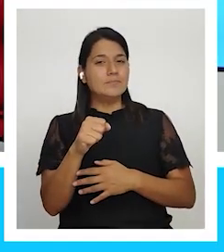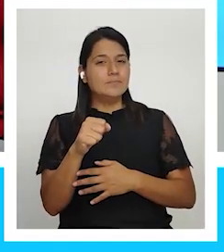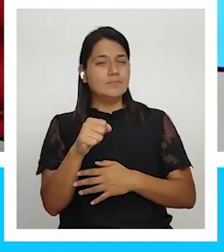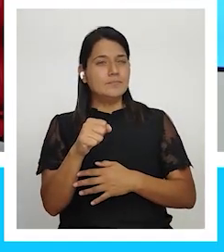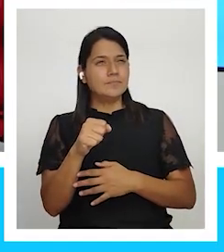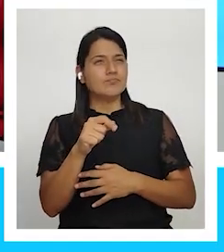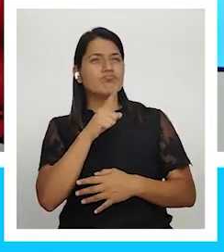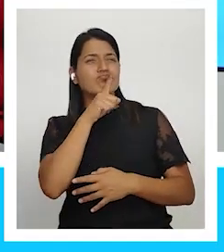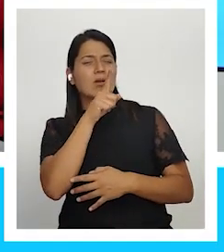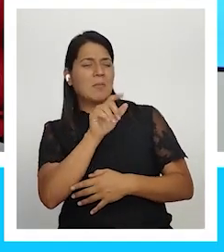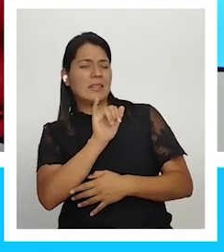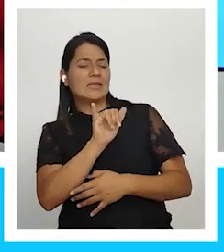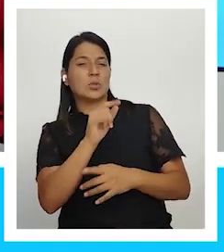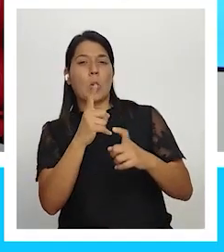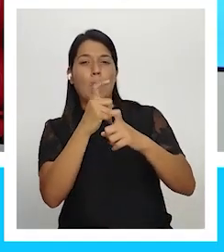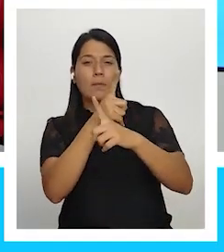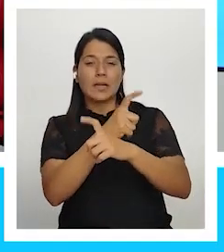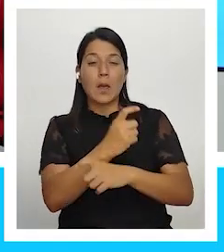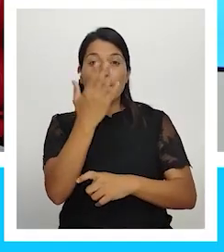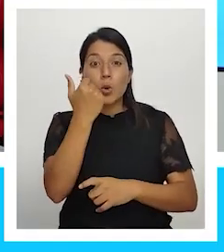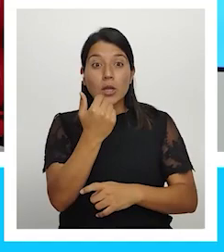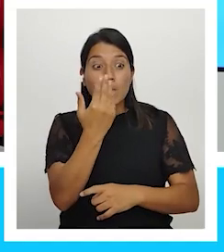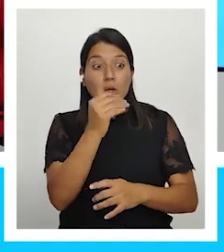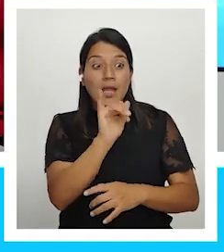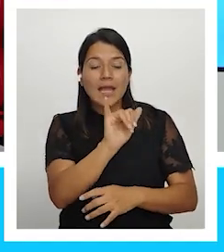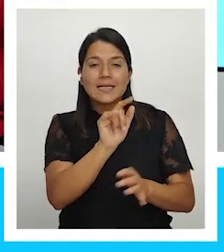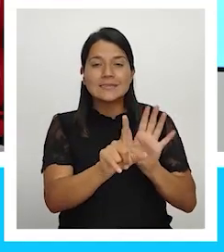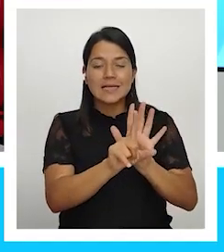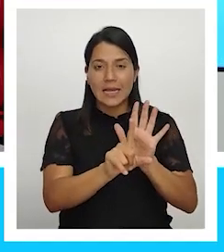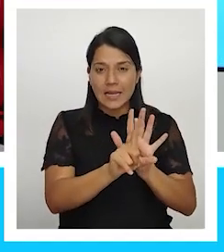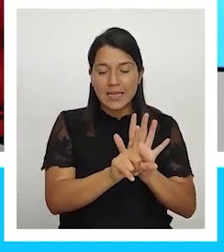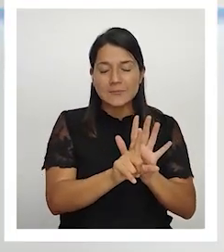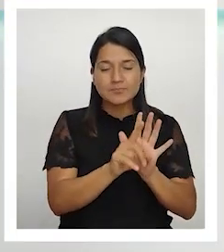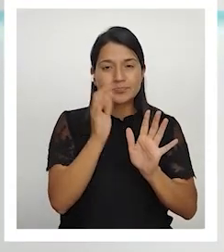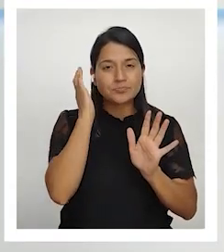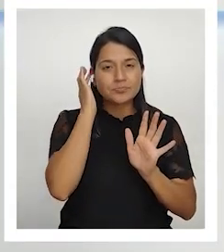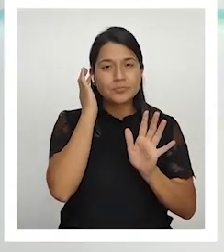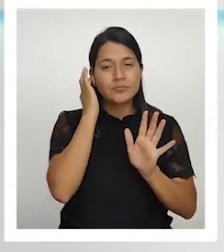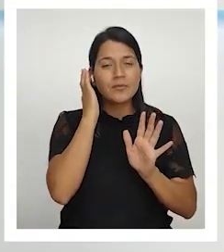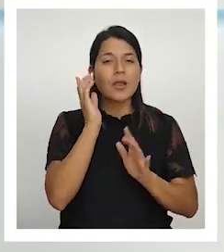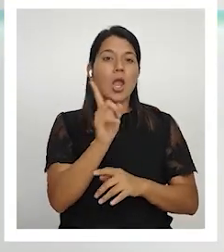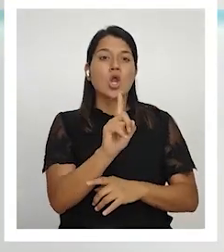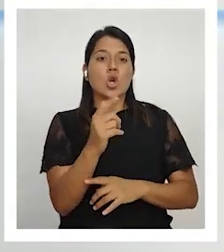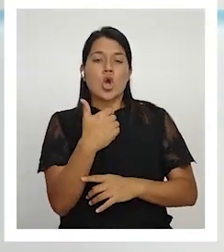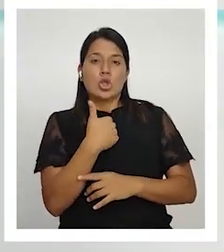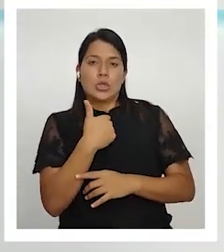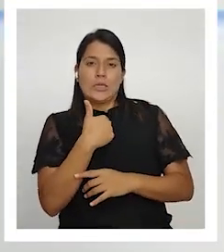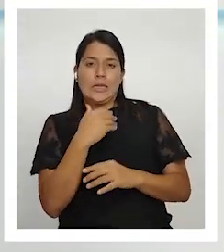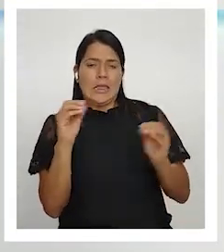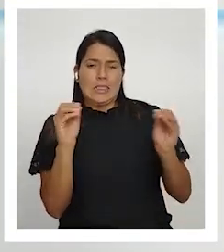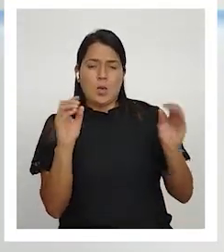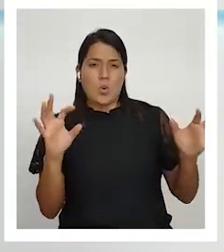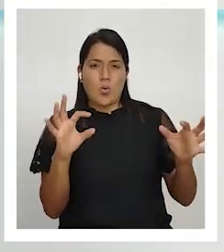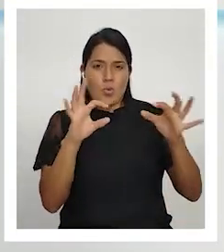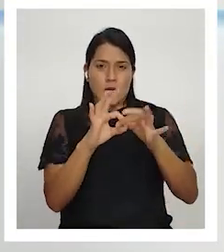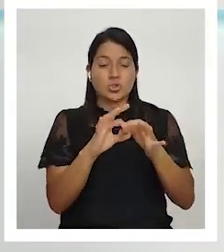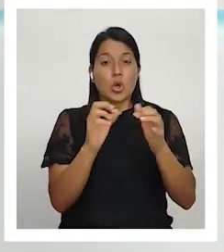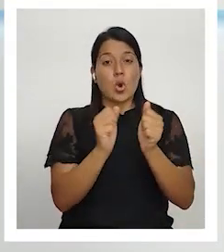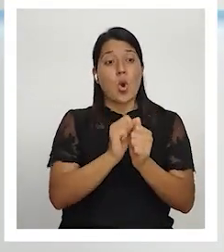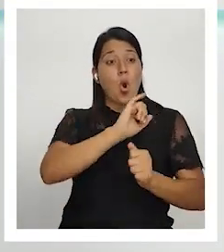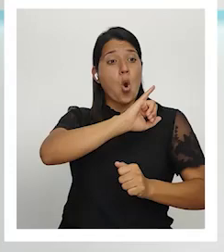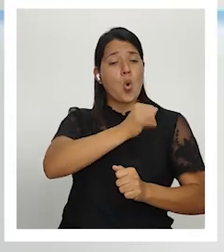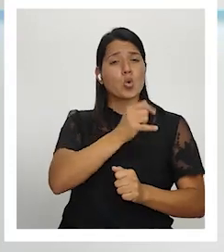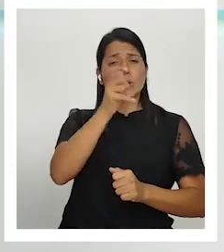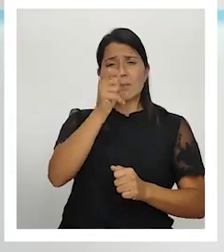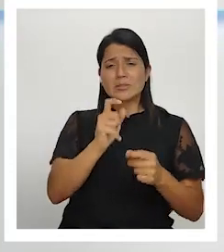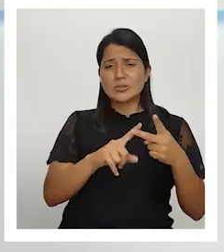complicado porque esta ley es una ley que pues no tiene una correlación directa con la Junta de Pensiones ni con el sistema de